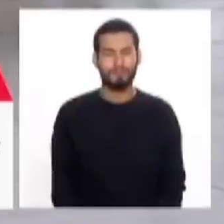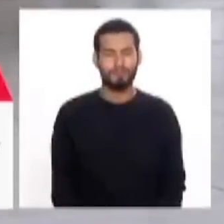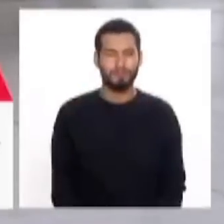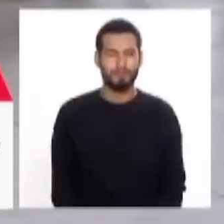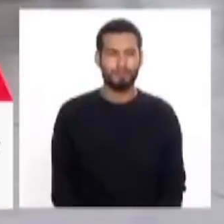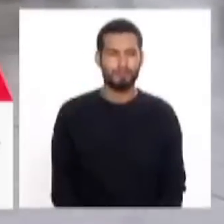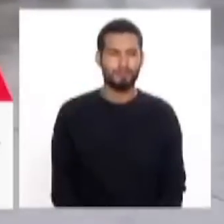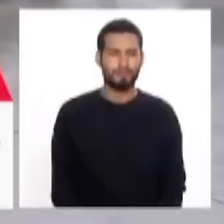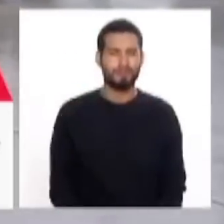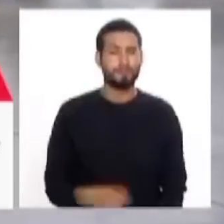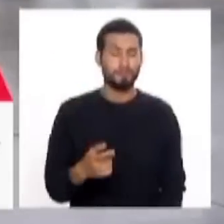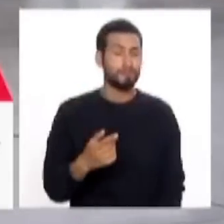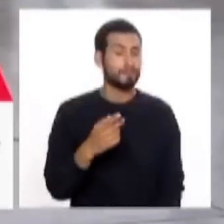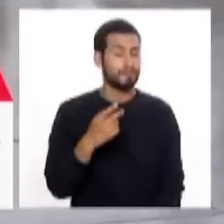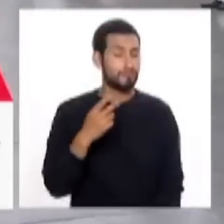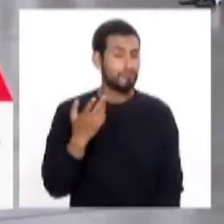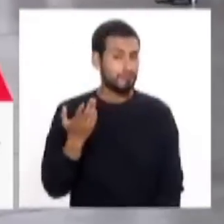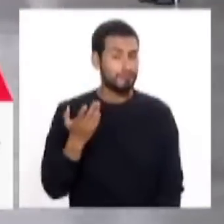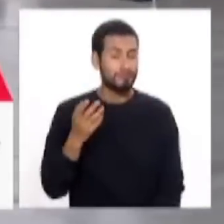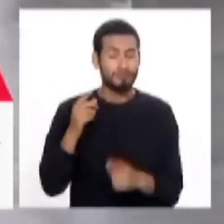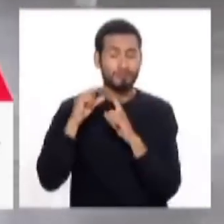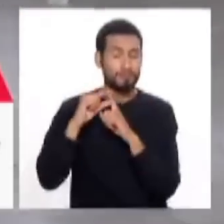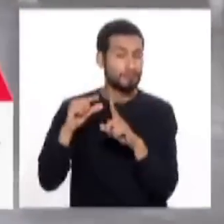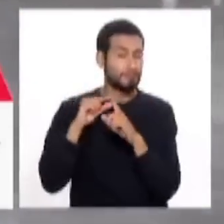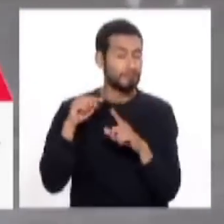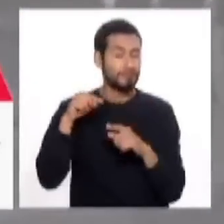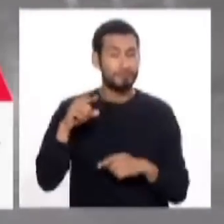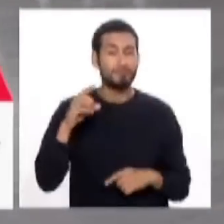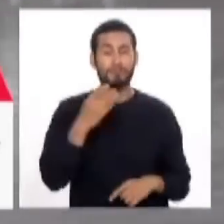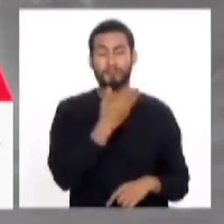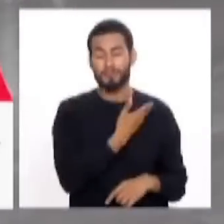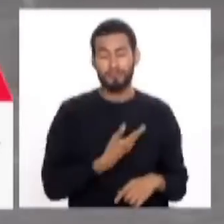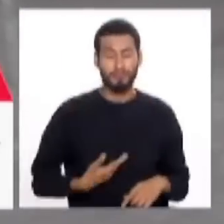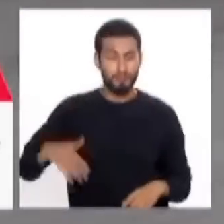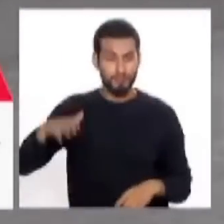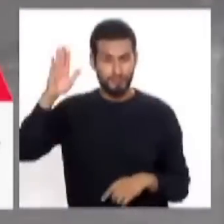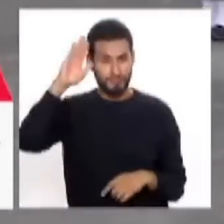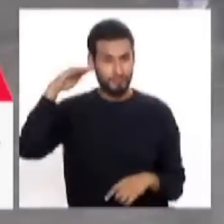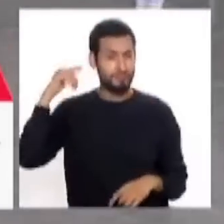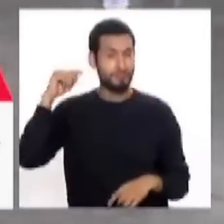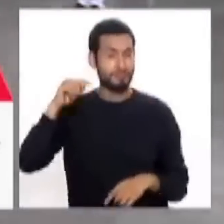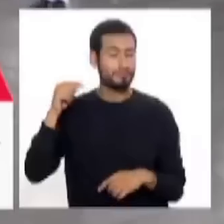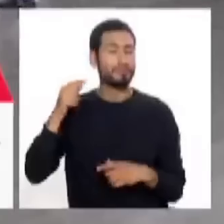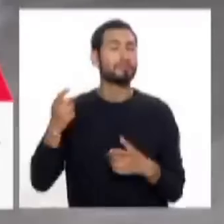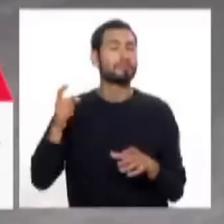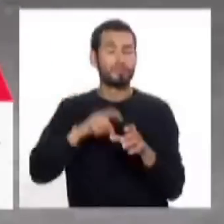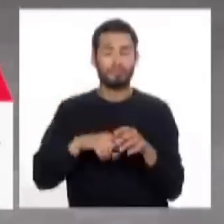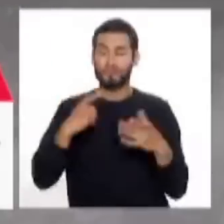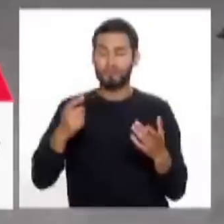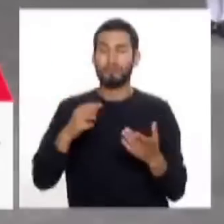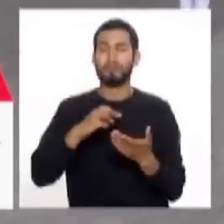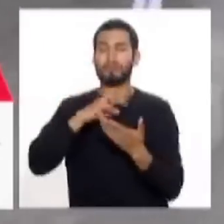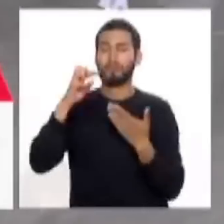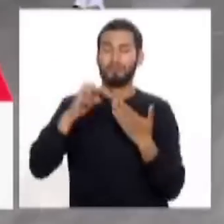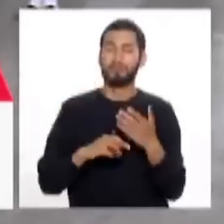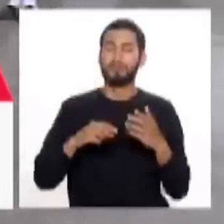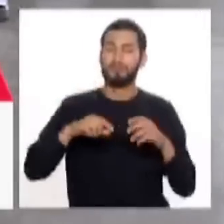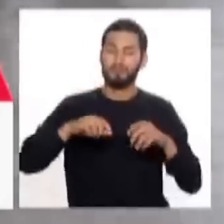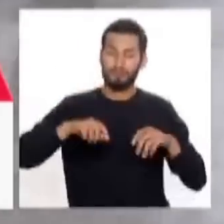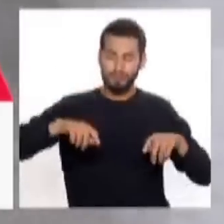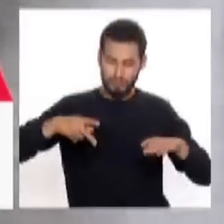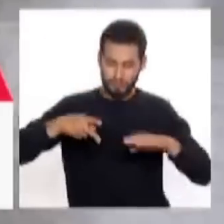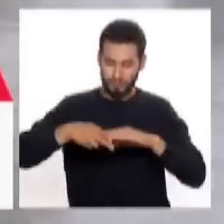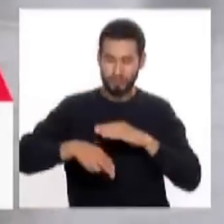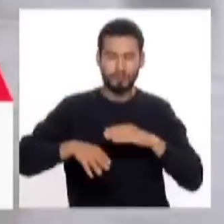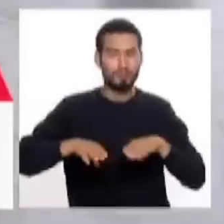escuchamos las palabras de la presidenta de la República, Dina Boluarte, quien participa de la inauguración de estos ejercicios combinados con